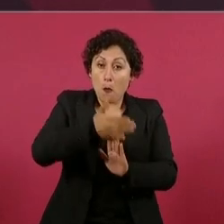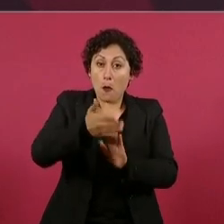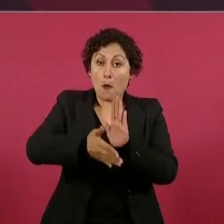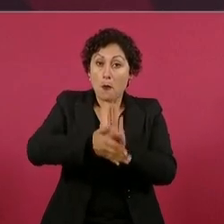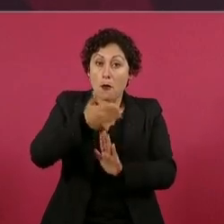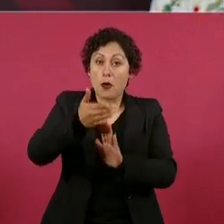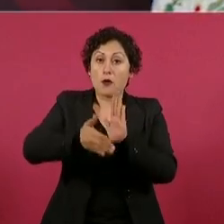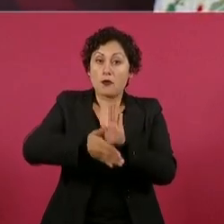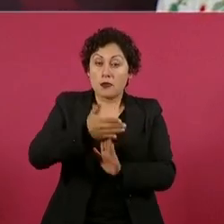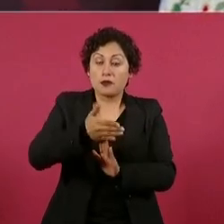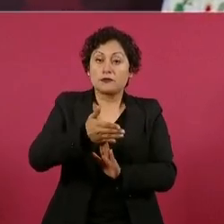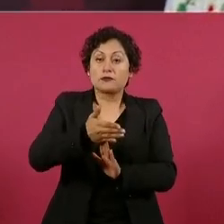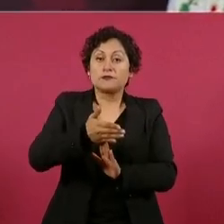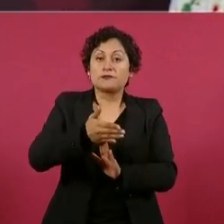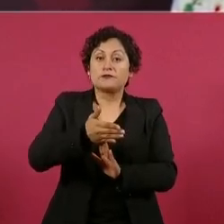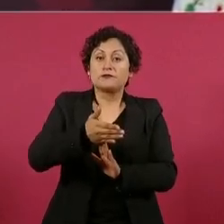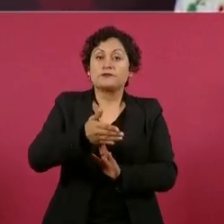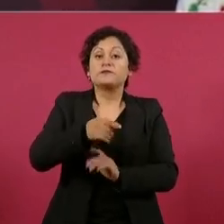Se hacían